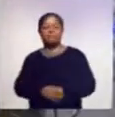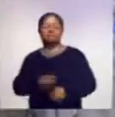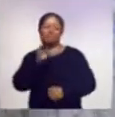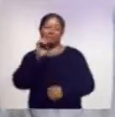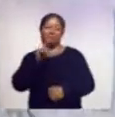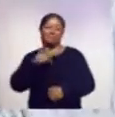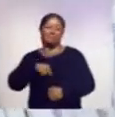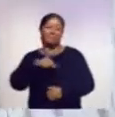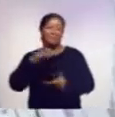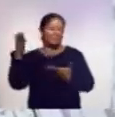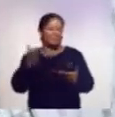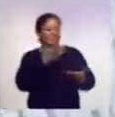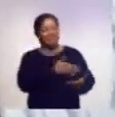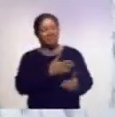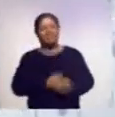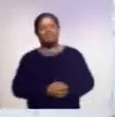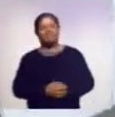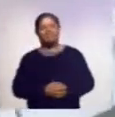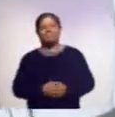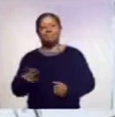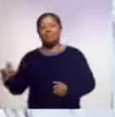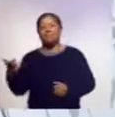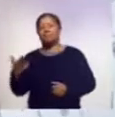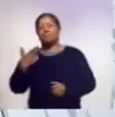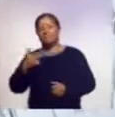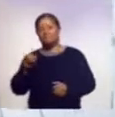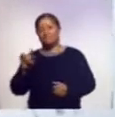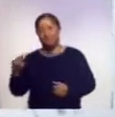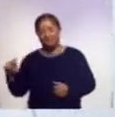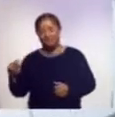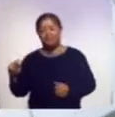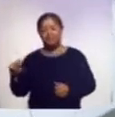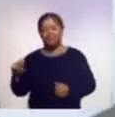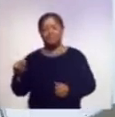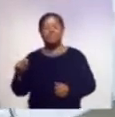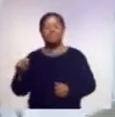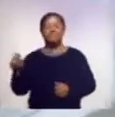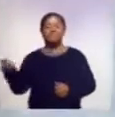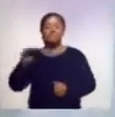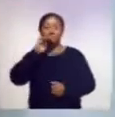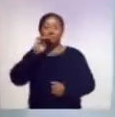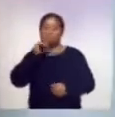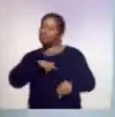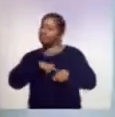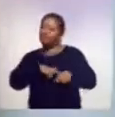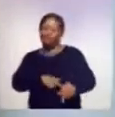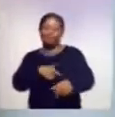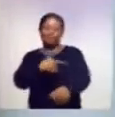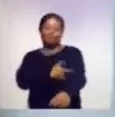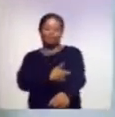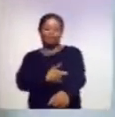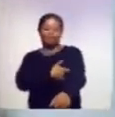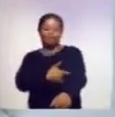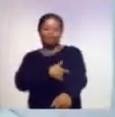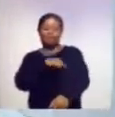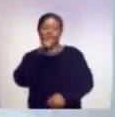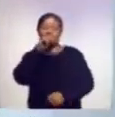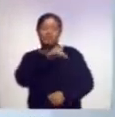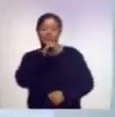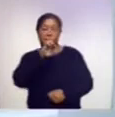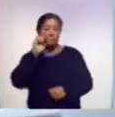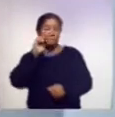acá del Hospital de la Mujer y que la mamá por alguna condición sigue internada, ellos se encargan de